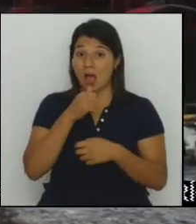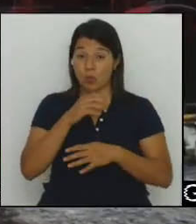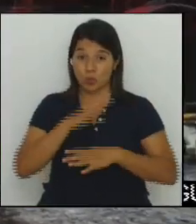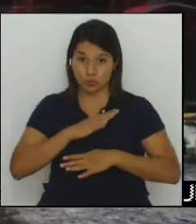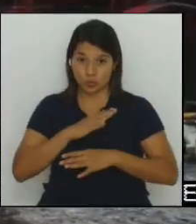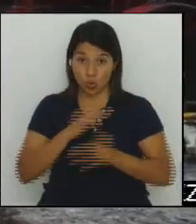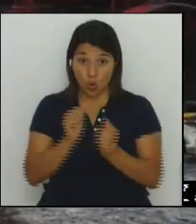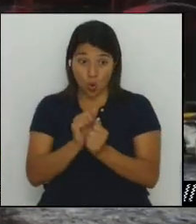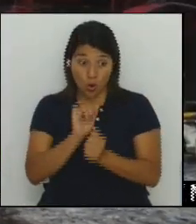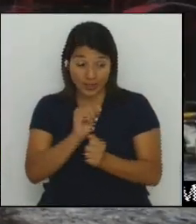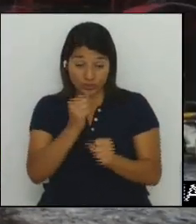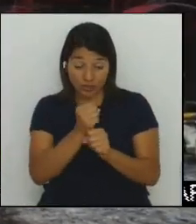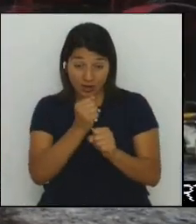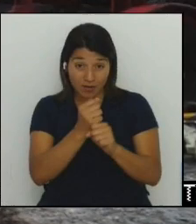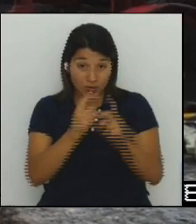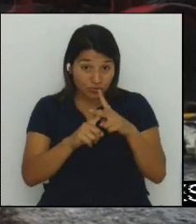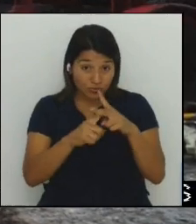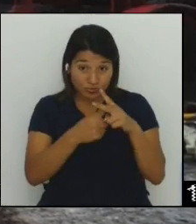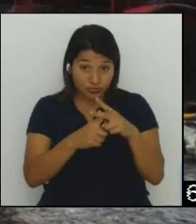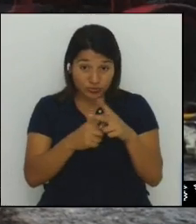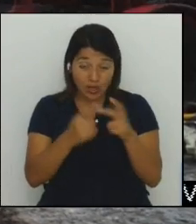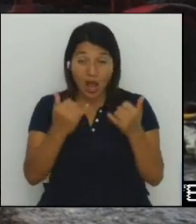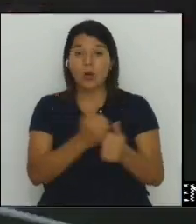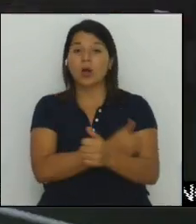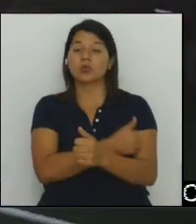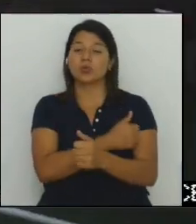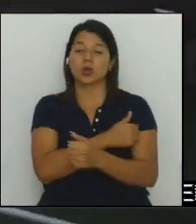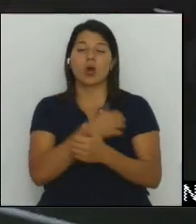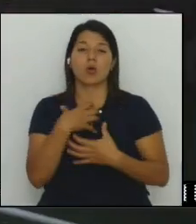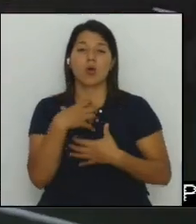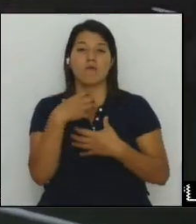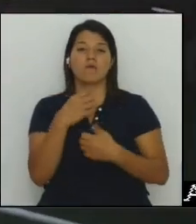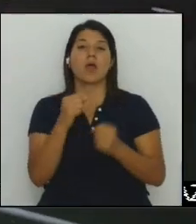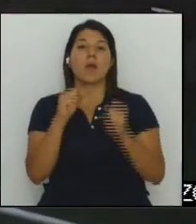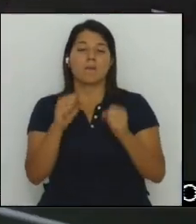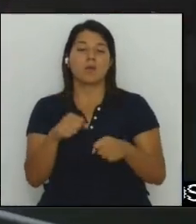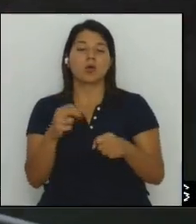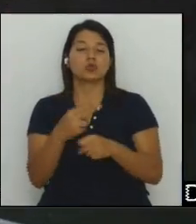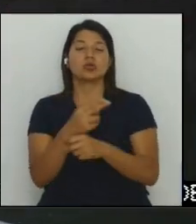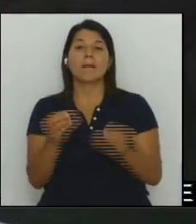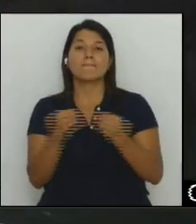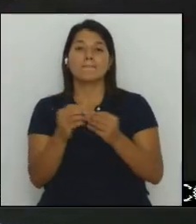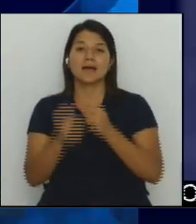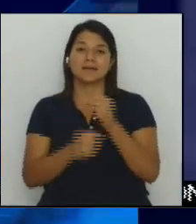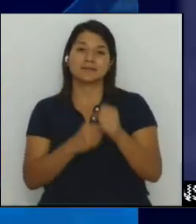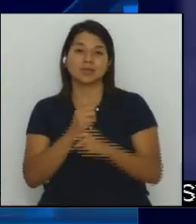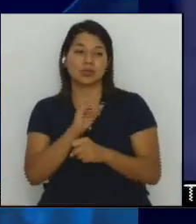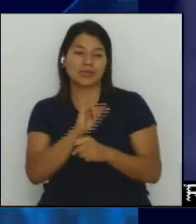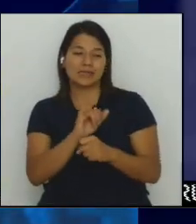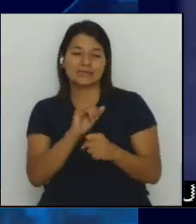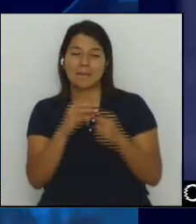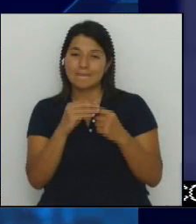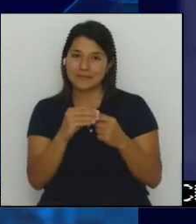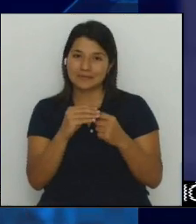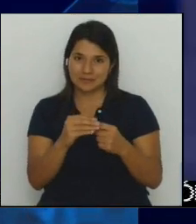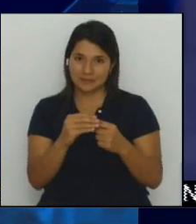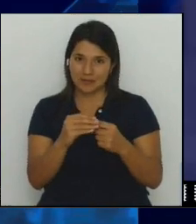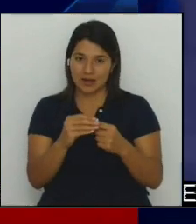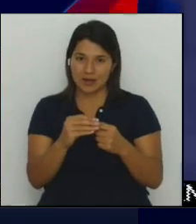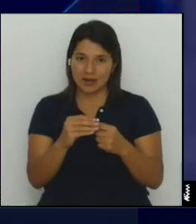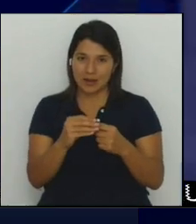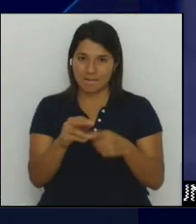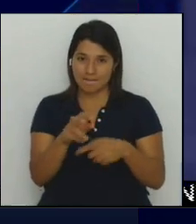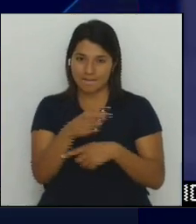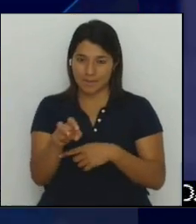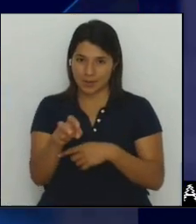periódicos, las autoridades confían en extenderle la vida a esta vital ruta marítima. Hacemos nuestra primera